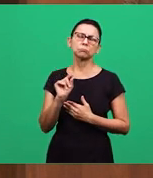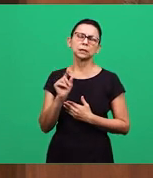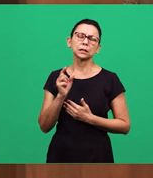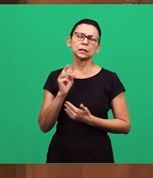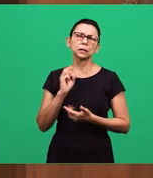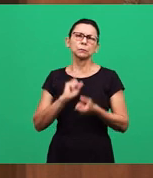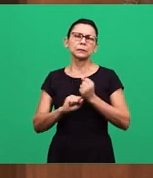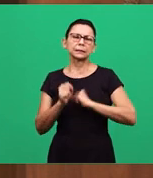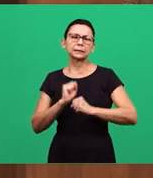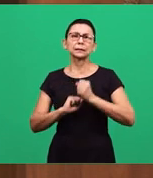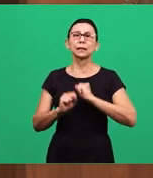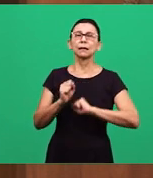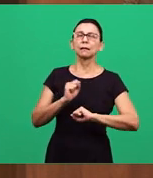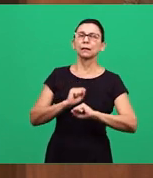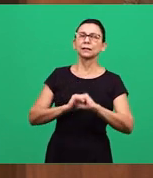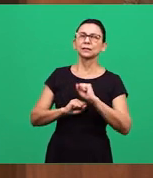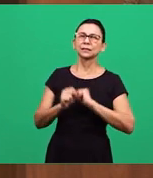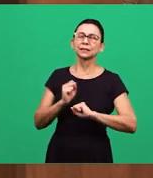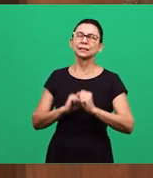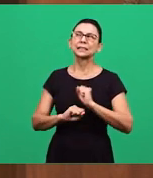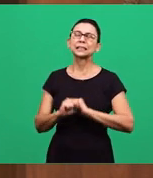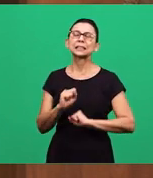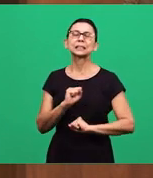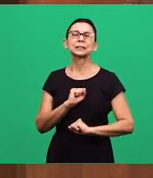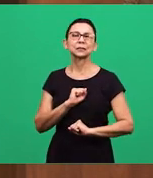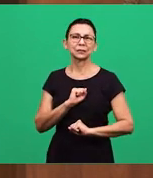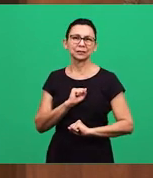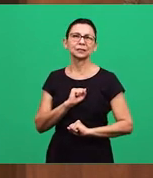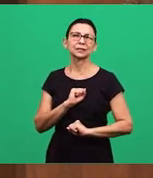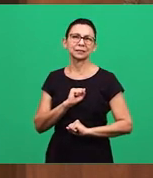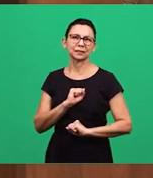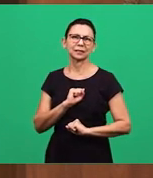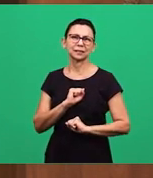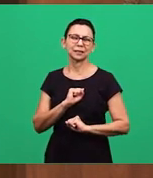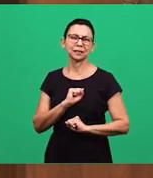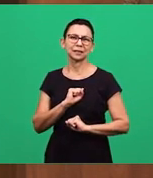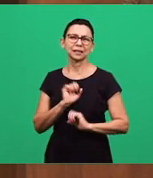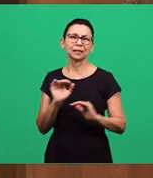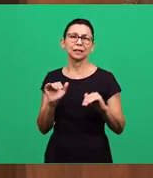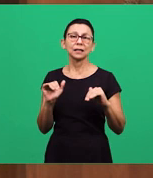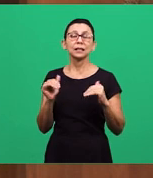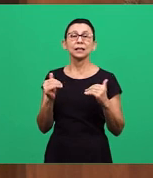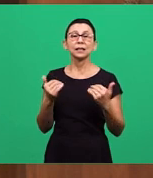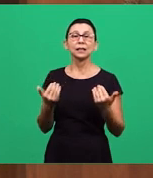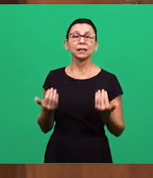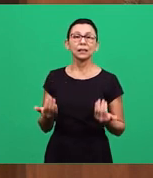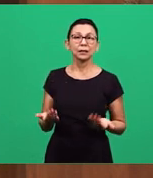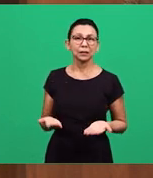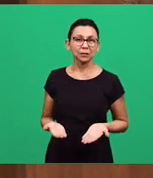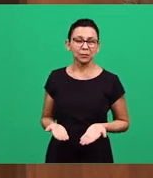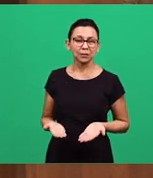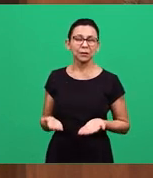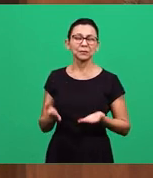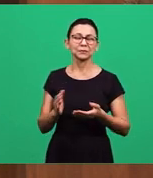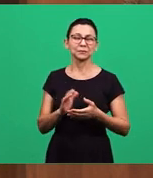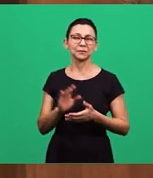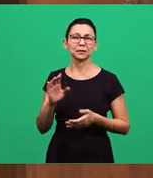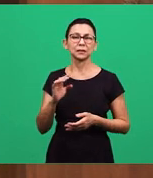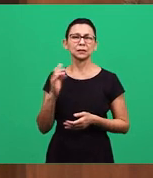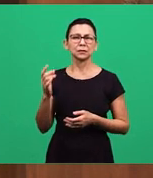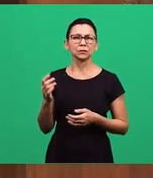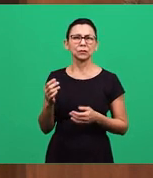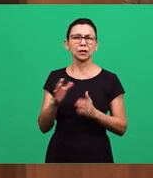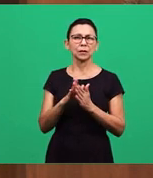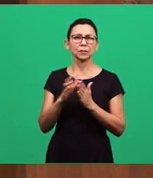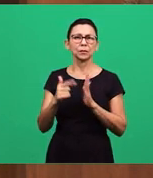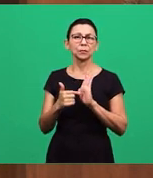expectativa, y su expectativa es en función de aquello que podemos conferir a